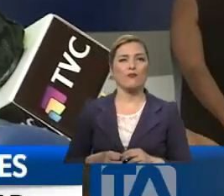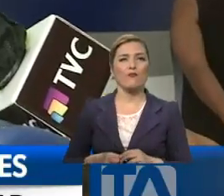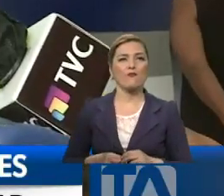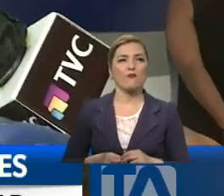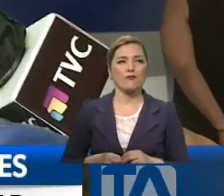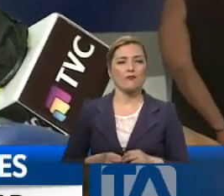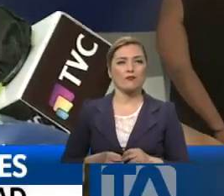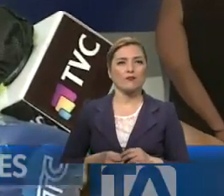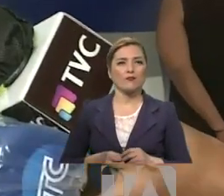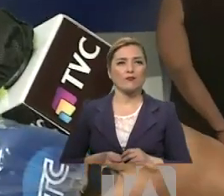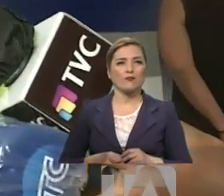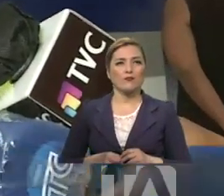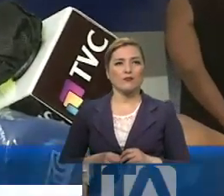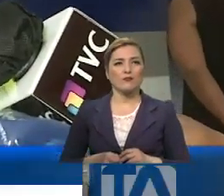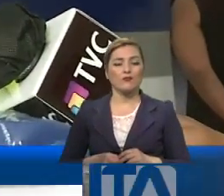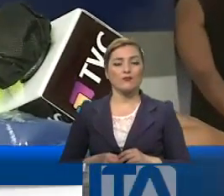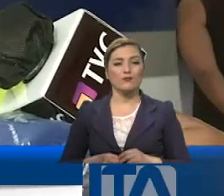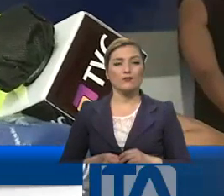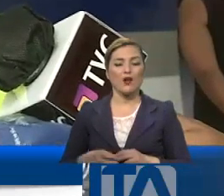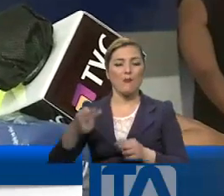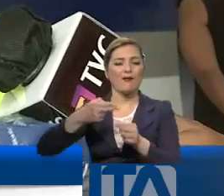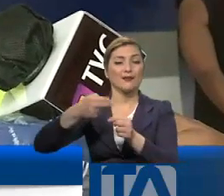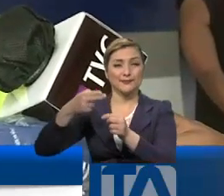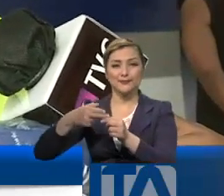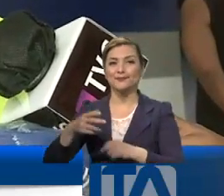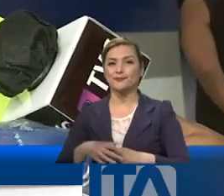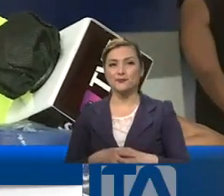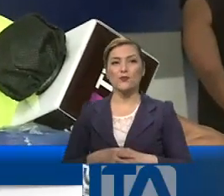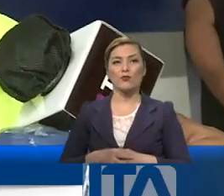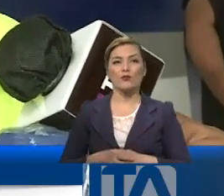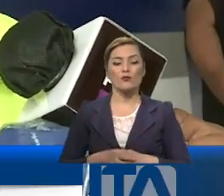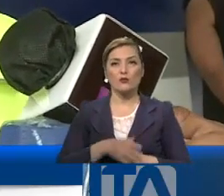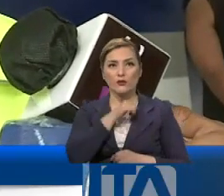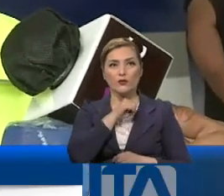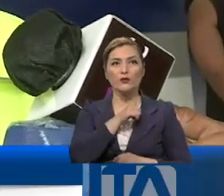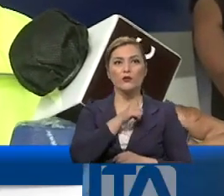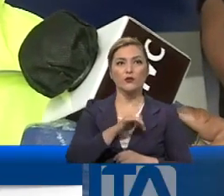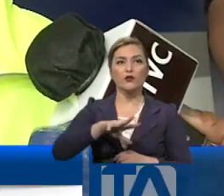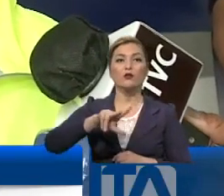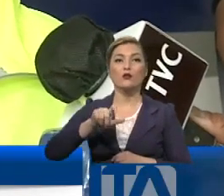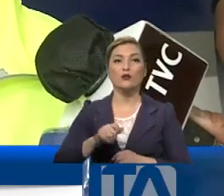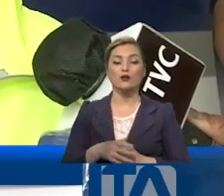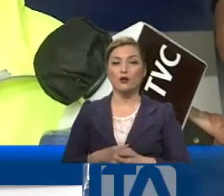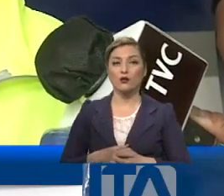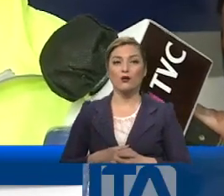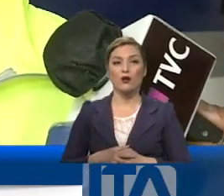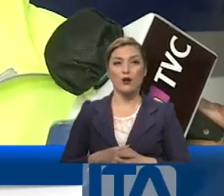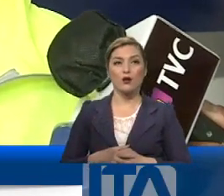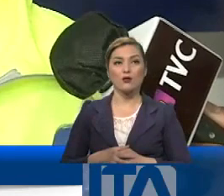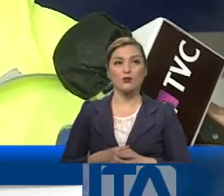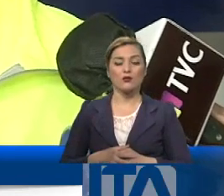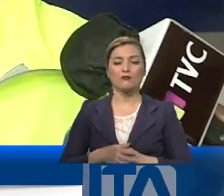efectivamente participan en estos hechos delictivos. Ellos por lo general se dedican al asalto y robo a mano armada, la modalidad de